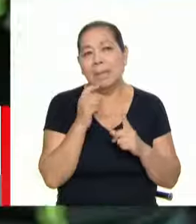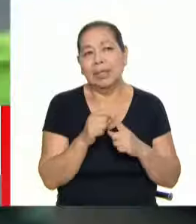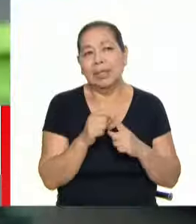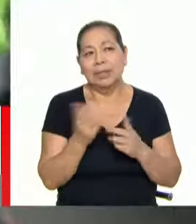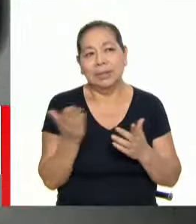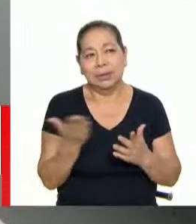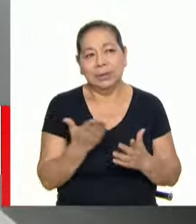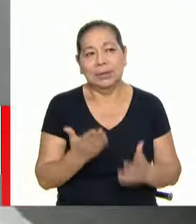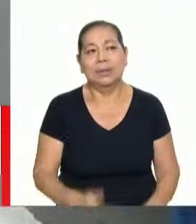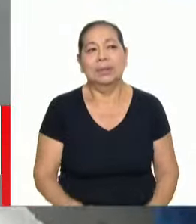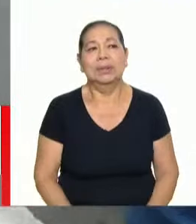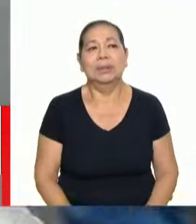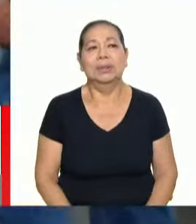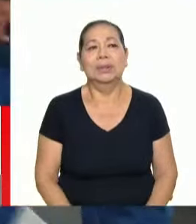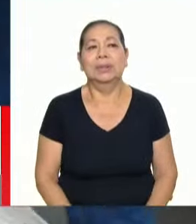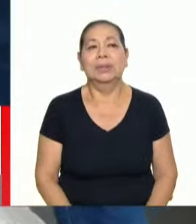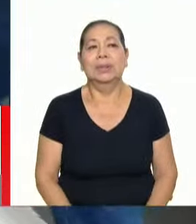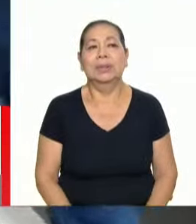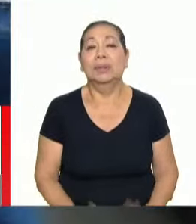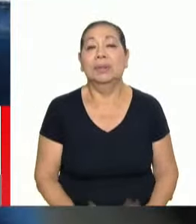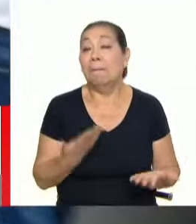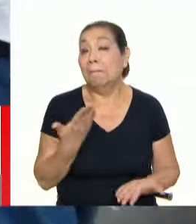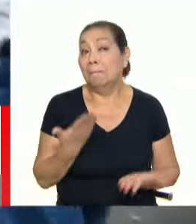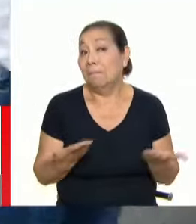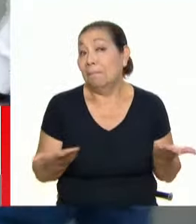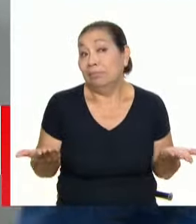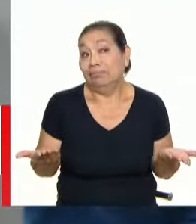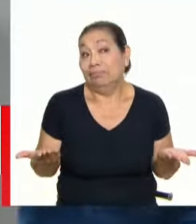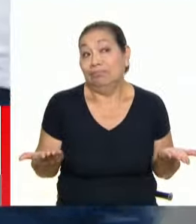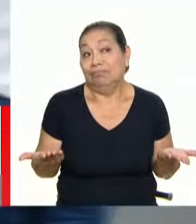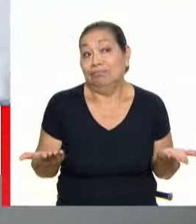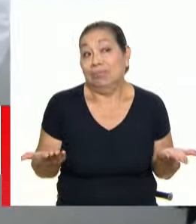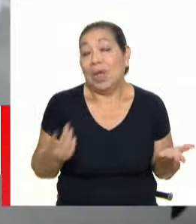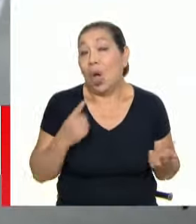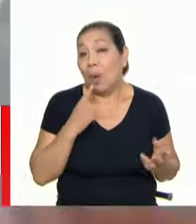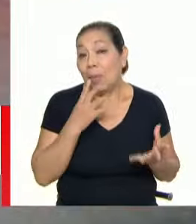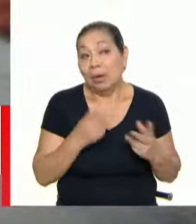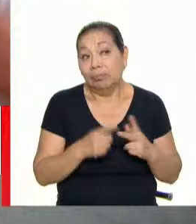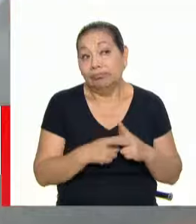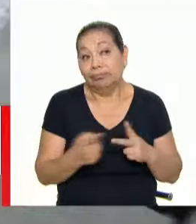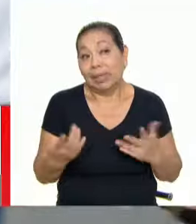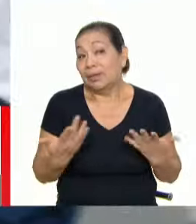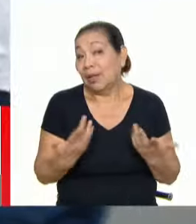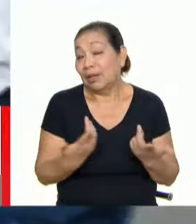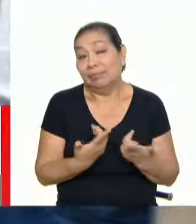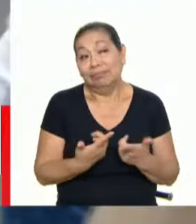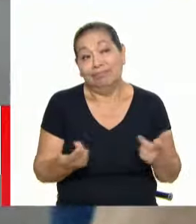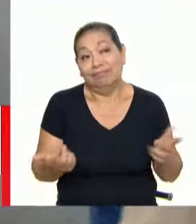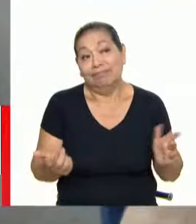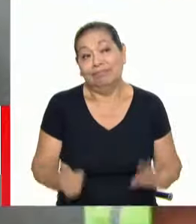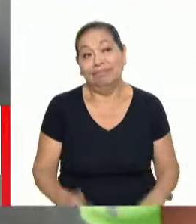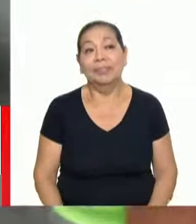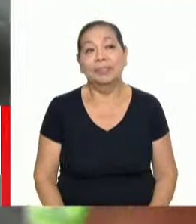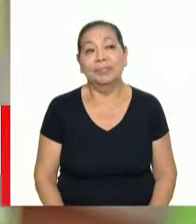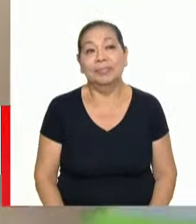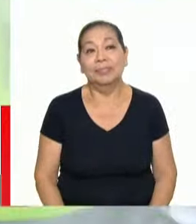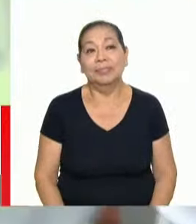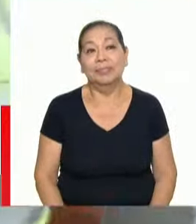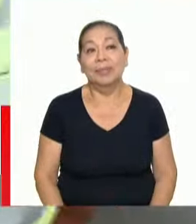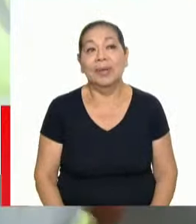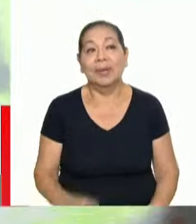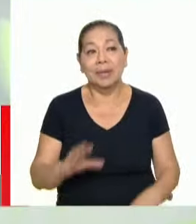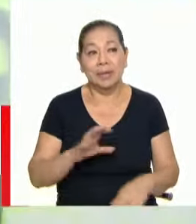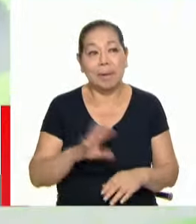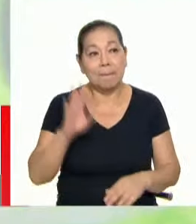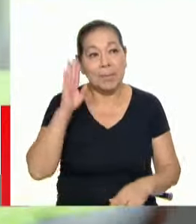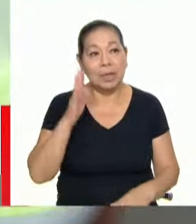Bueno, ya lo está interviniendo el policía ya, y al parecer se quiere dar a la fuga, no sé. Bueno, ya está libre acá el señor, ya está siendo intervenido